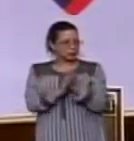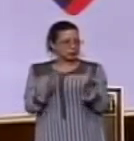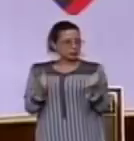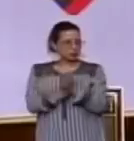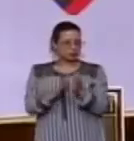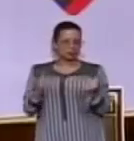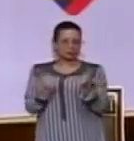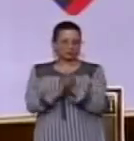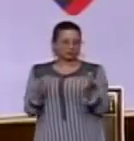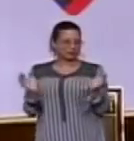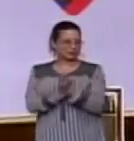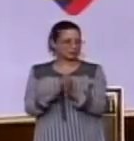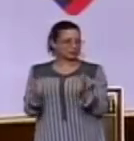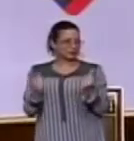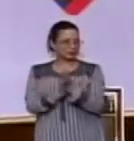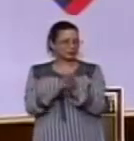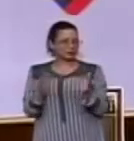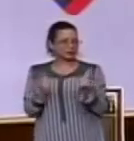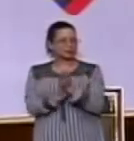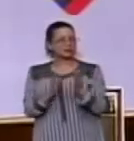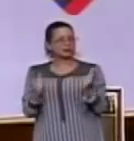internacionales de JP Sur,